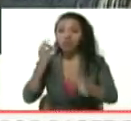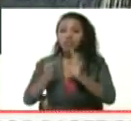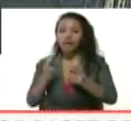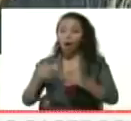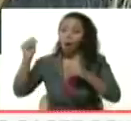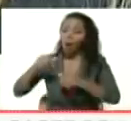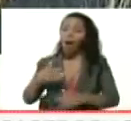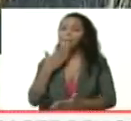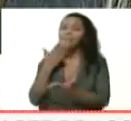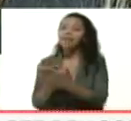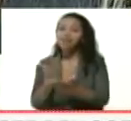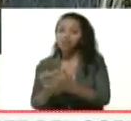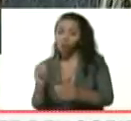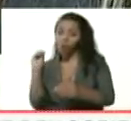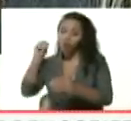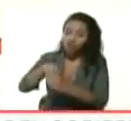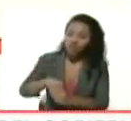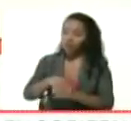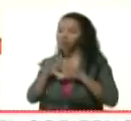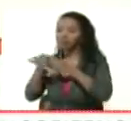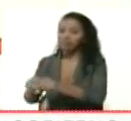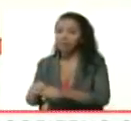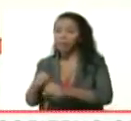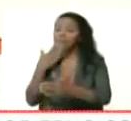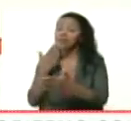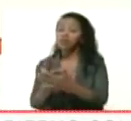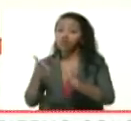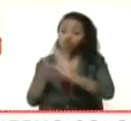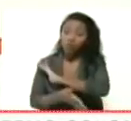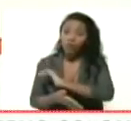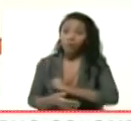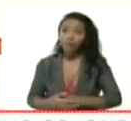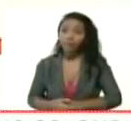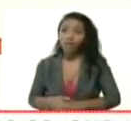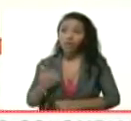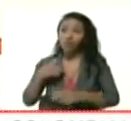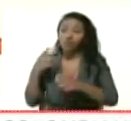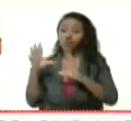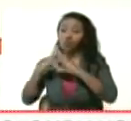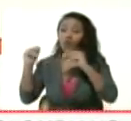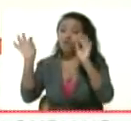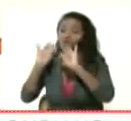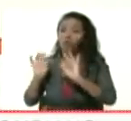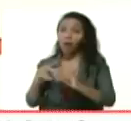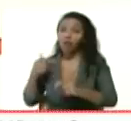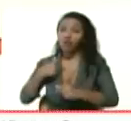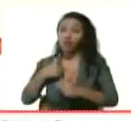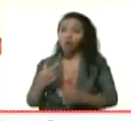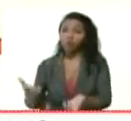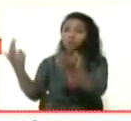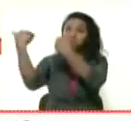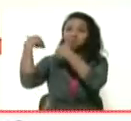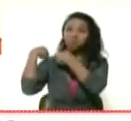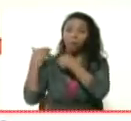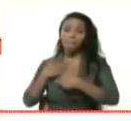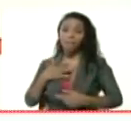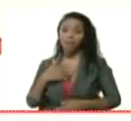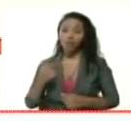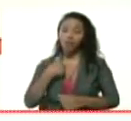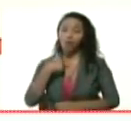pedido invasiones, sanciones, de todas maneras, yo asumo mi responsabilidad, y esto lo digo con